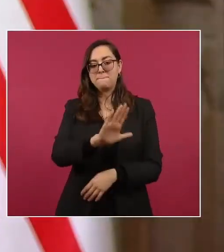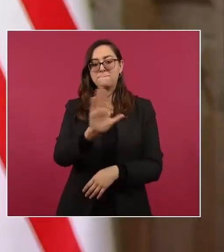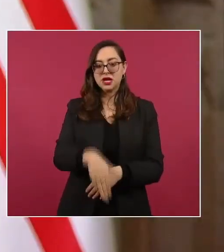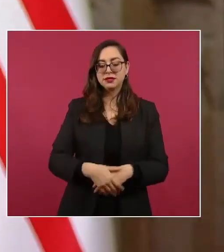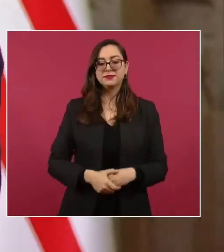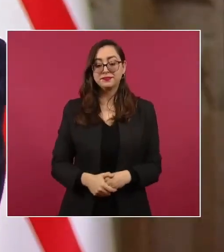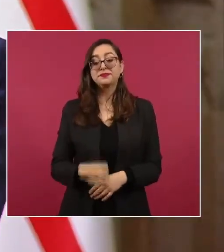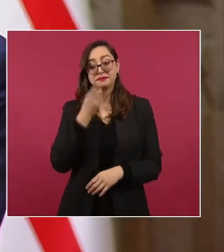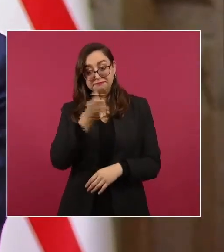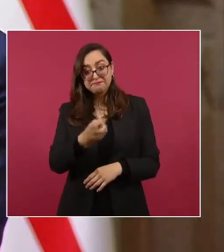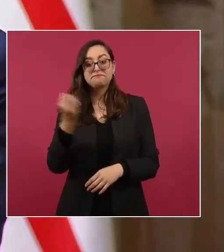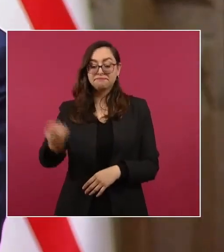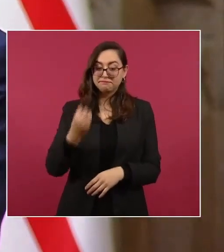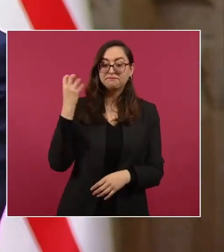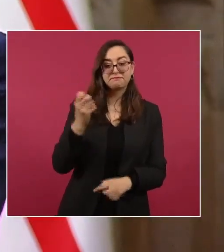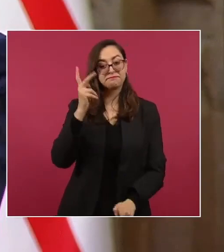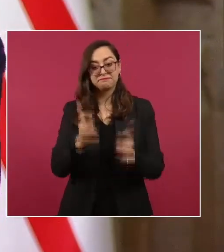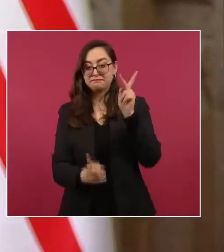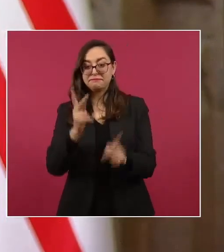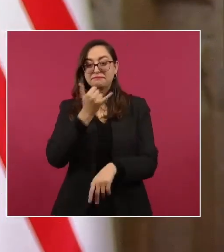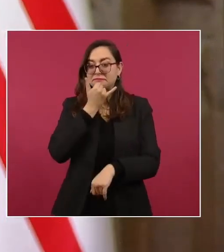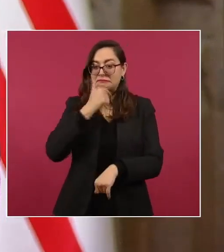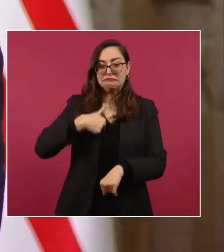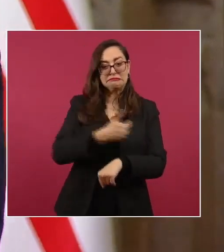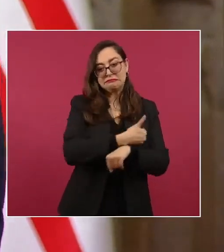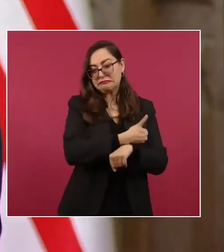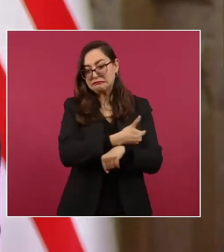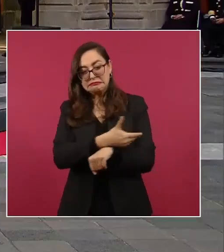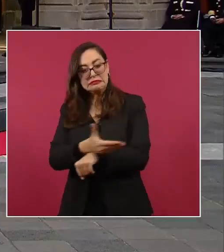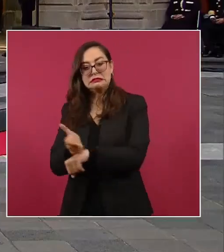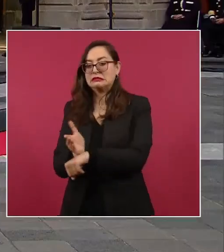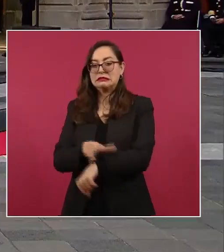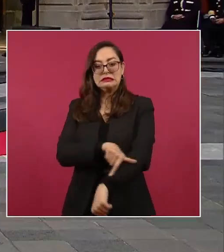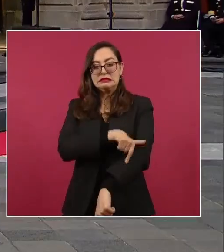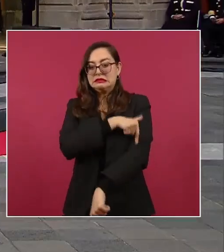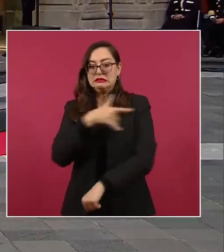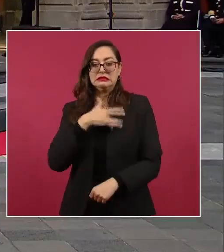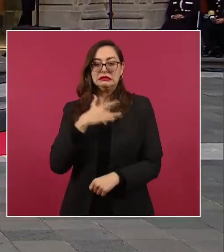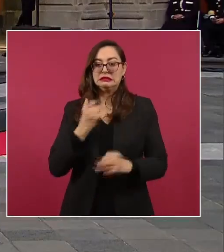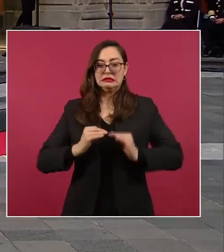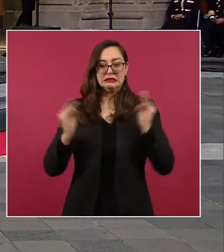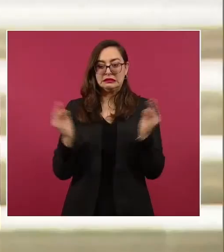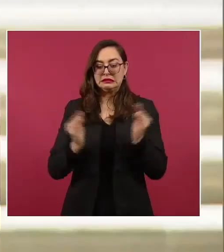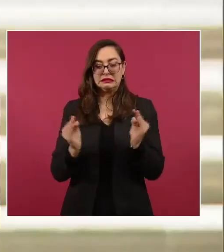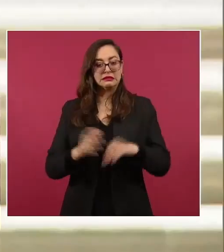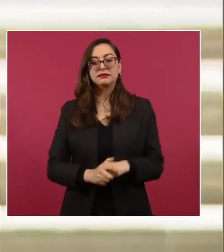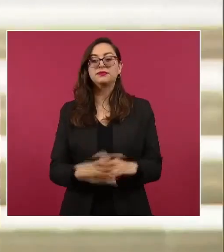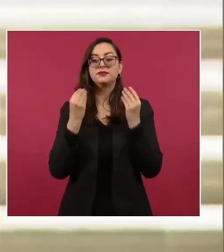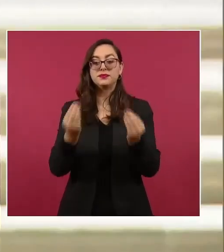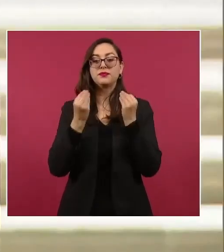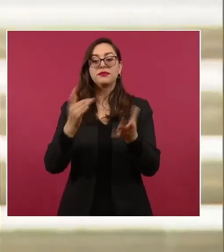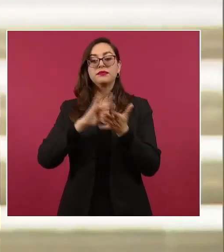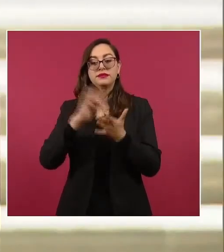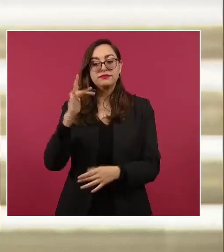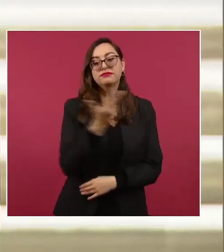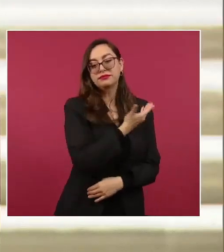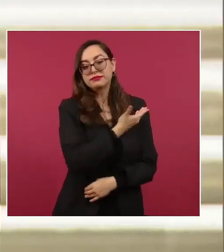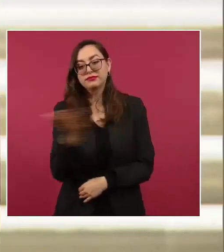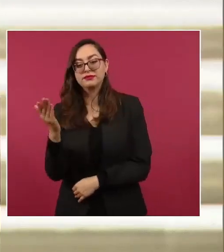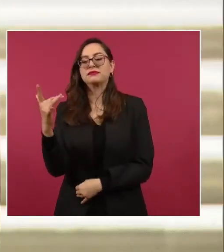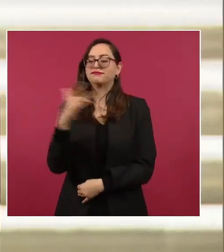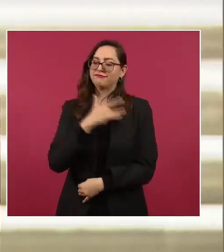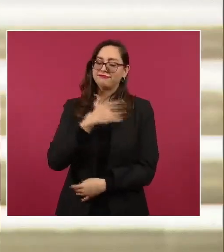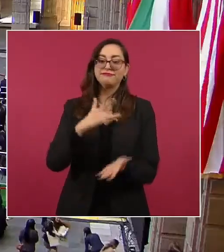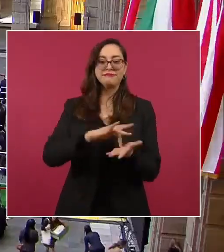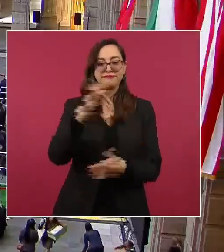Pues todo esto es lo que hemos tratado. Ya me pasé del tiempo y hay mucho frío. Muchísimas gracias de todo corazón.